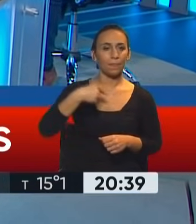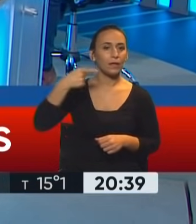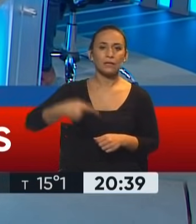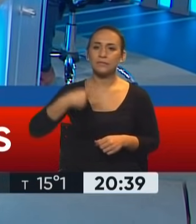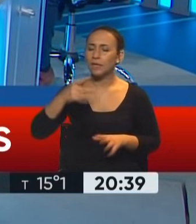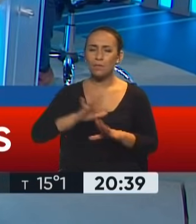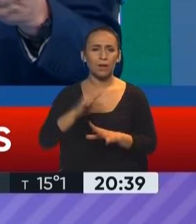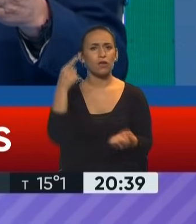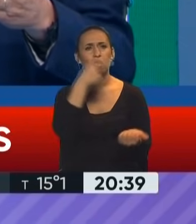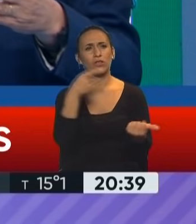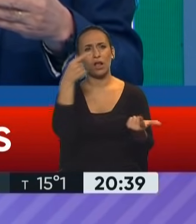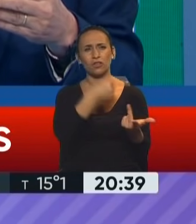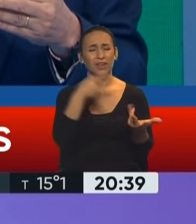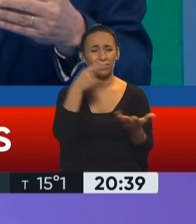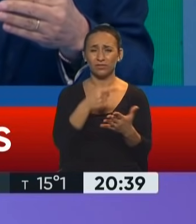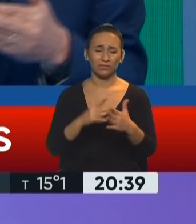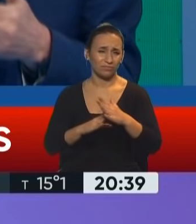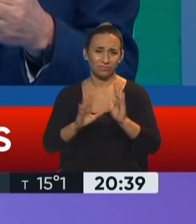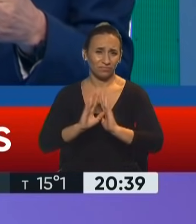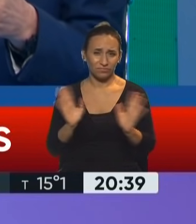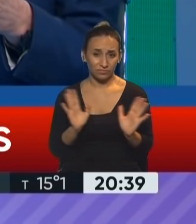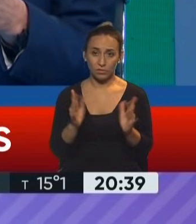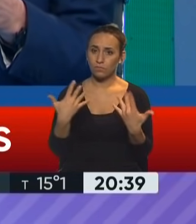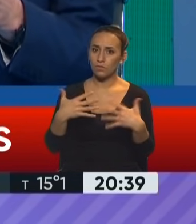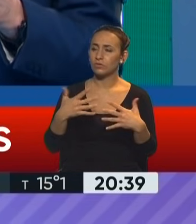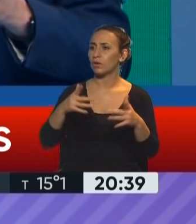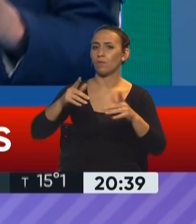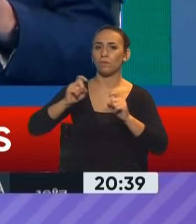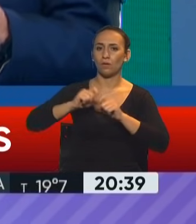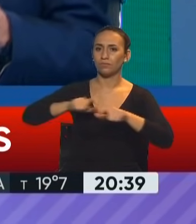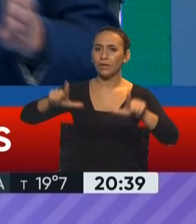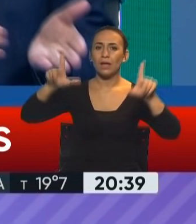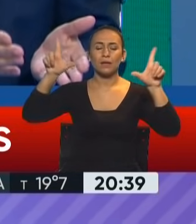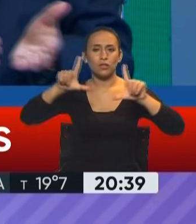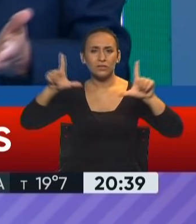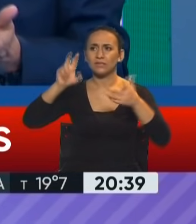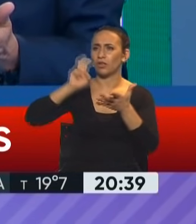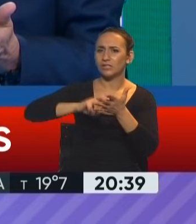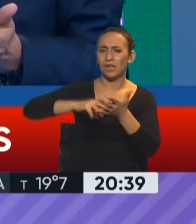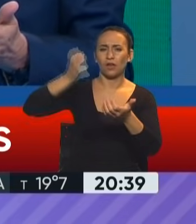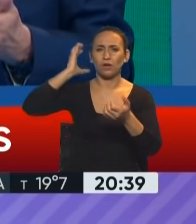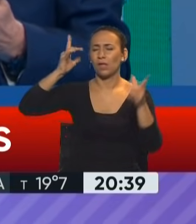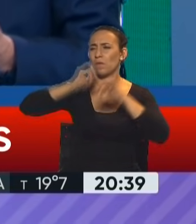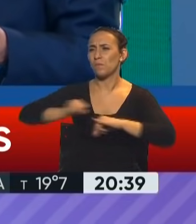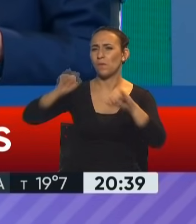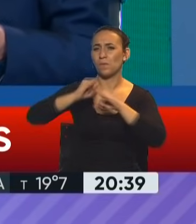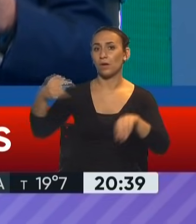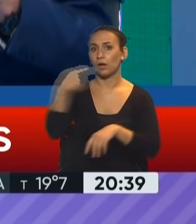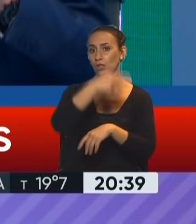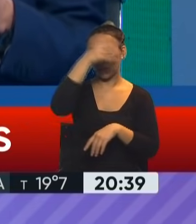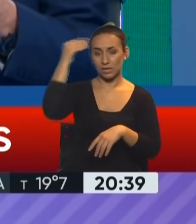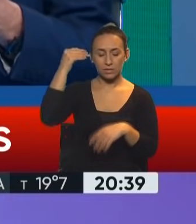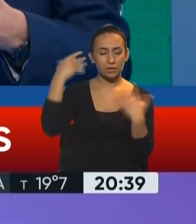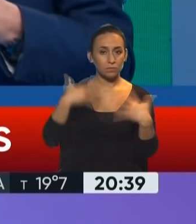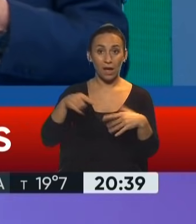tiempo en medios dominantes, con muchísimas repetidoras. Esto tiene una influencia en el electorado, porque hay mucha gente,